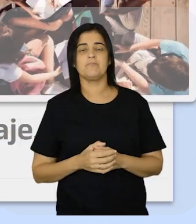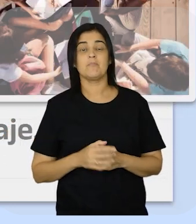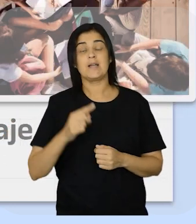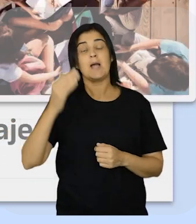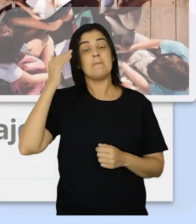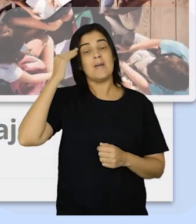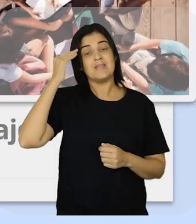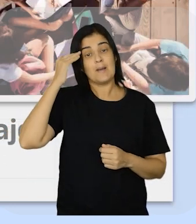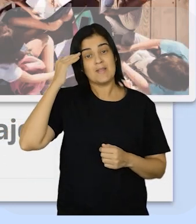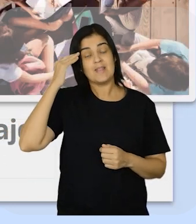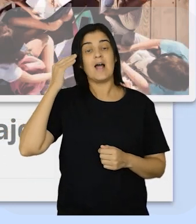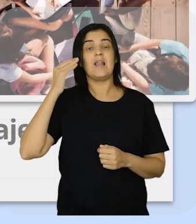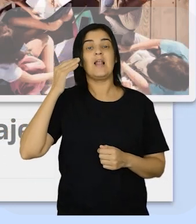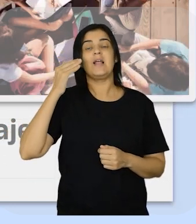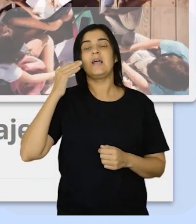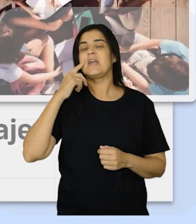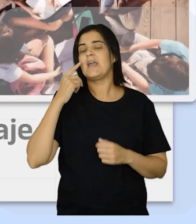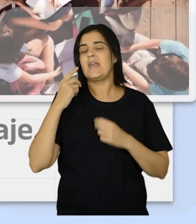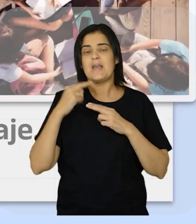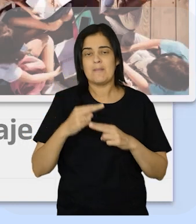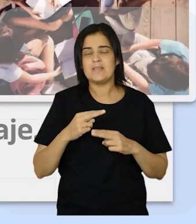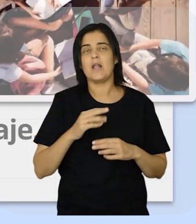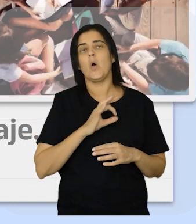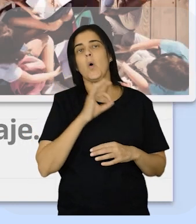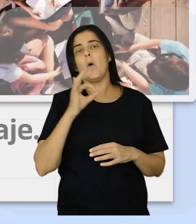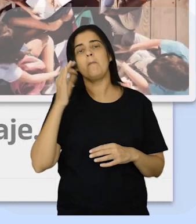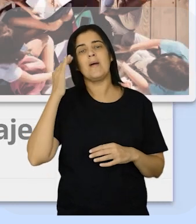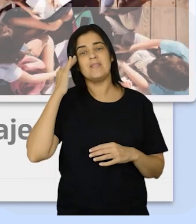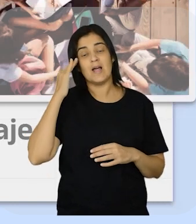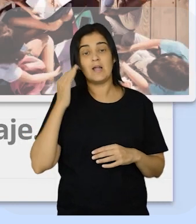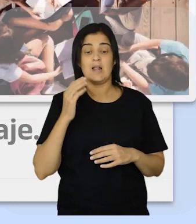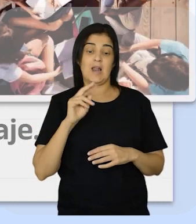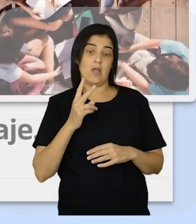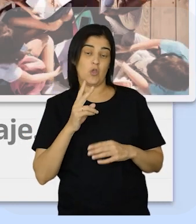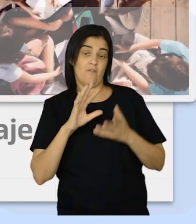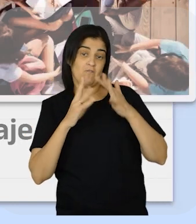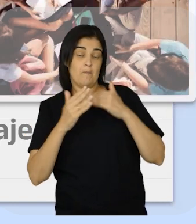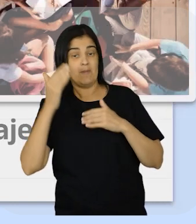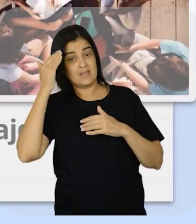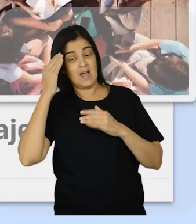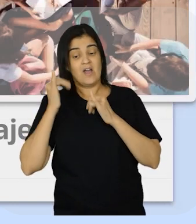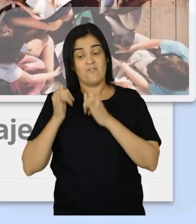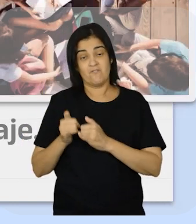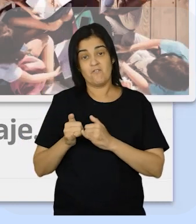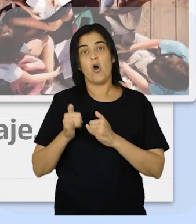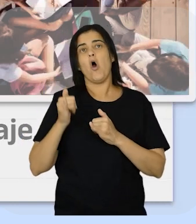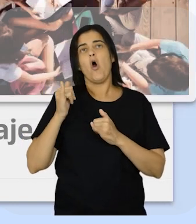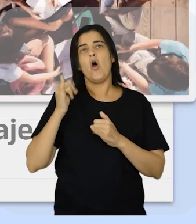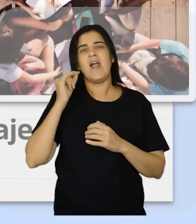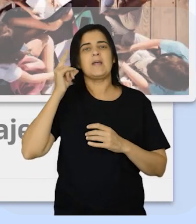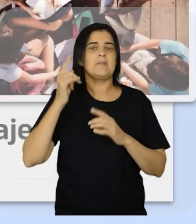mentalidad incremental, lo que tiene, o la mentalidad, las dos formas de mentalidad, ya sea la estática o la